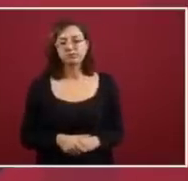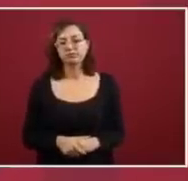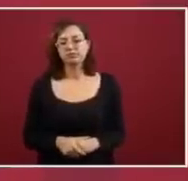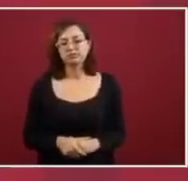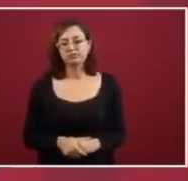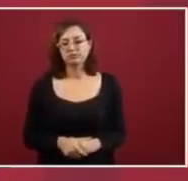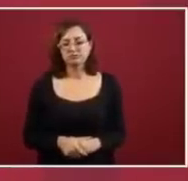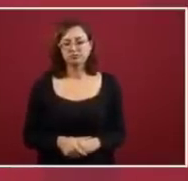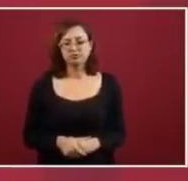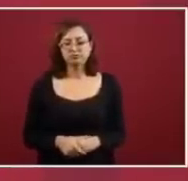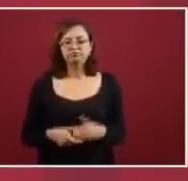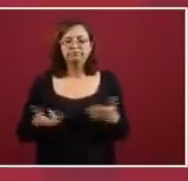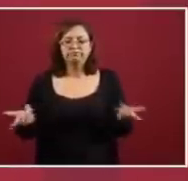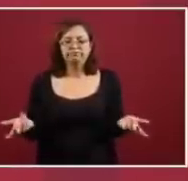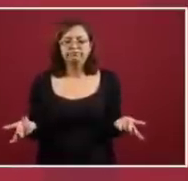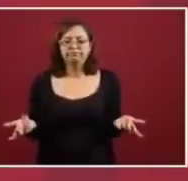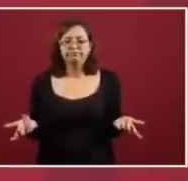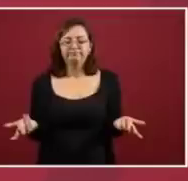Entonces,